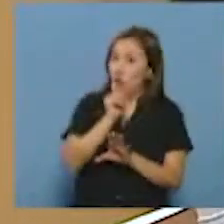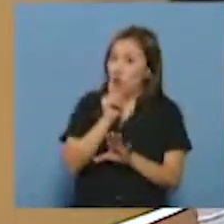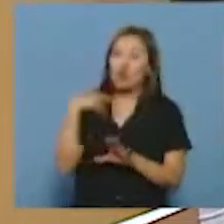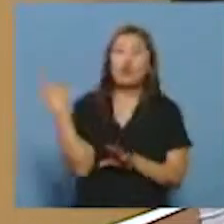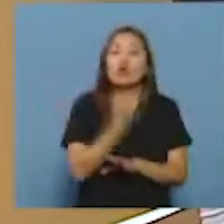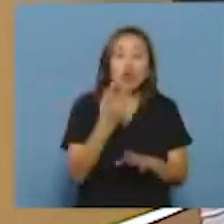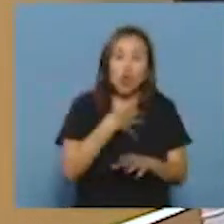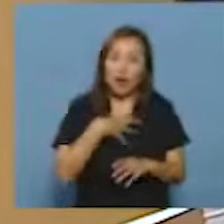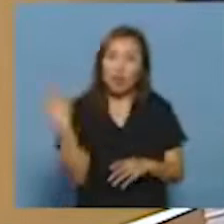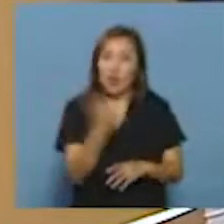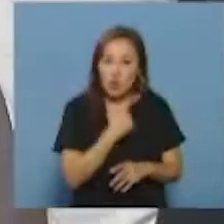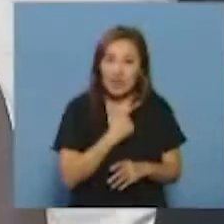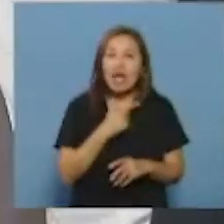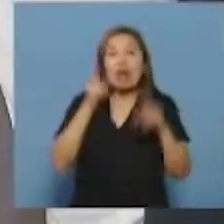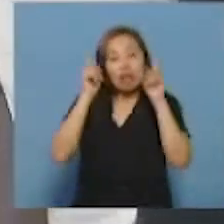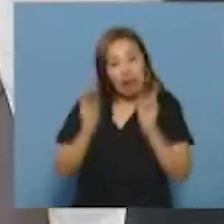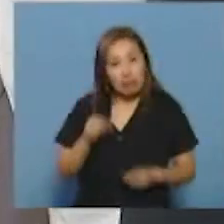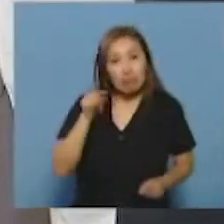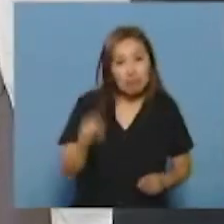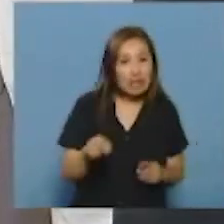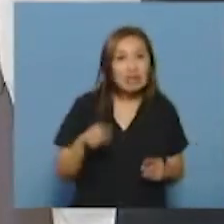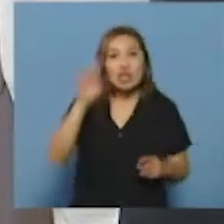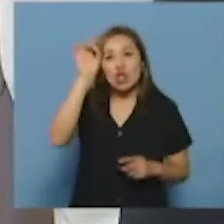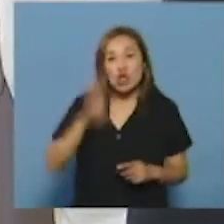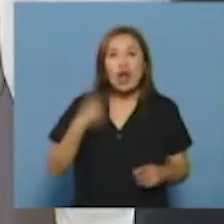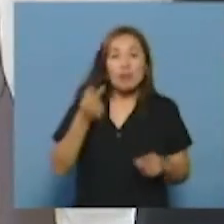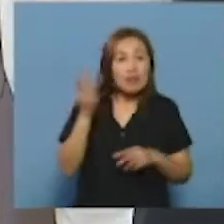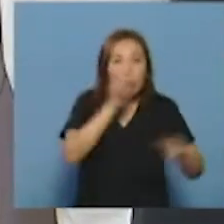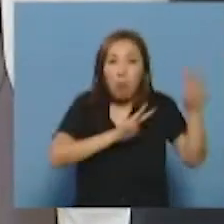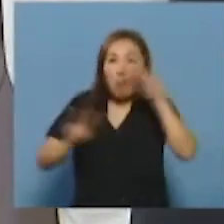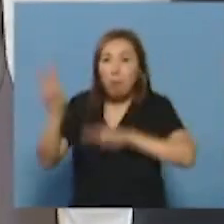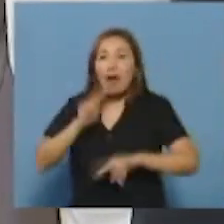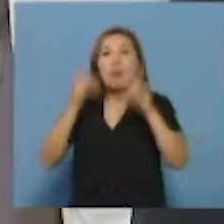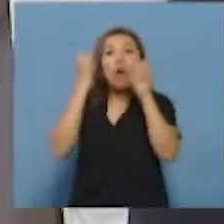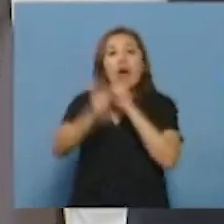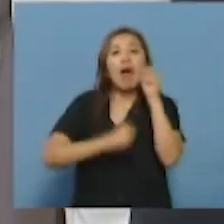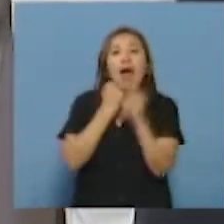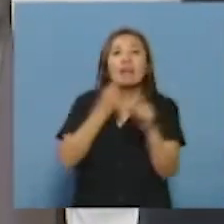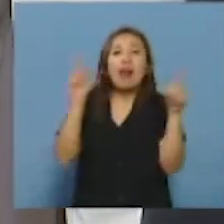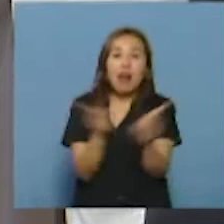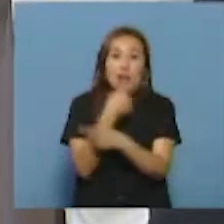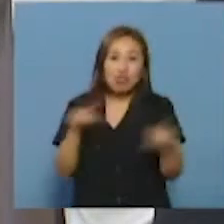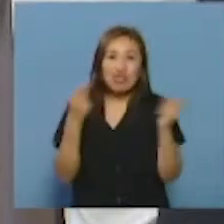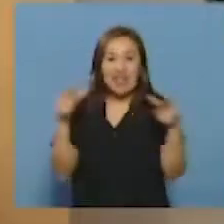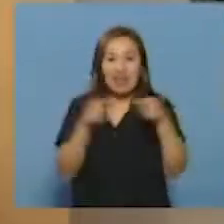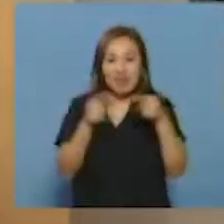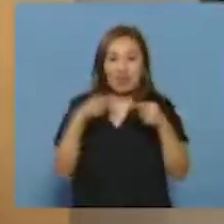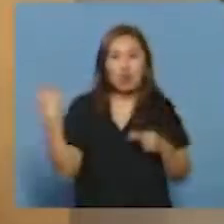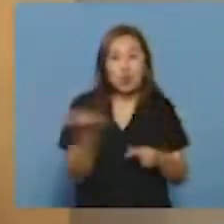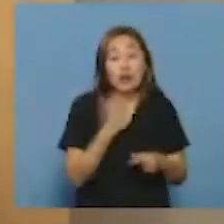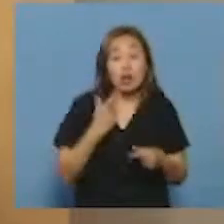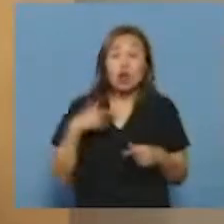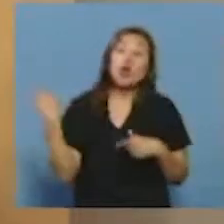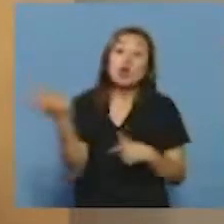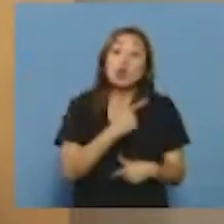con nuestros alumnos hacemos también no solamente la edición, sino también hasta la música de nuestros videos. Bueno, nosotros les